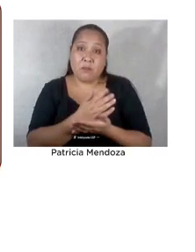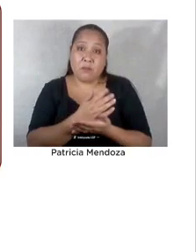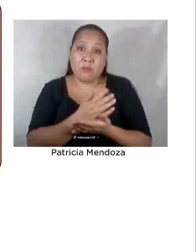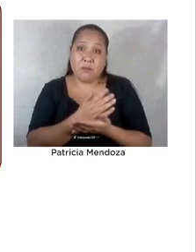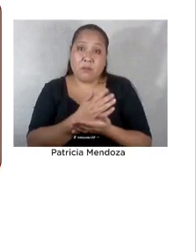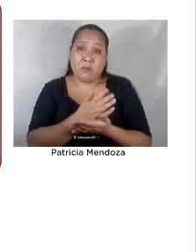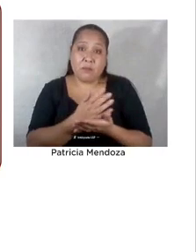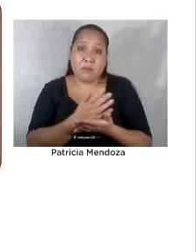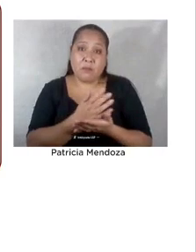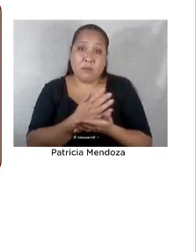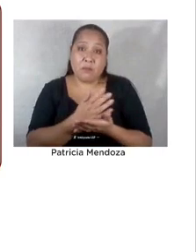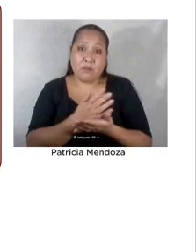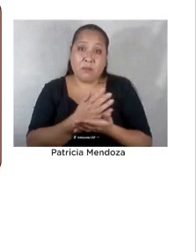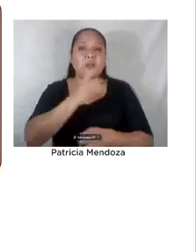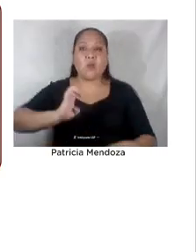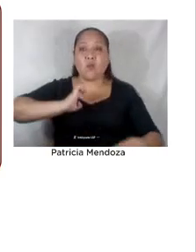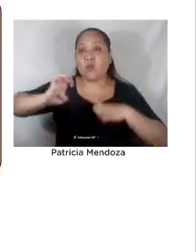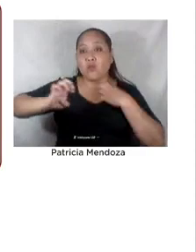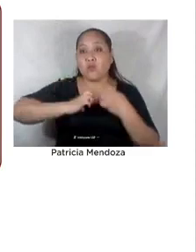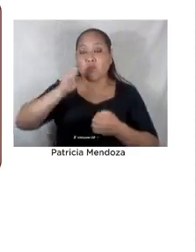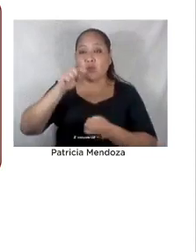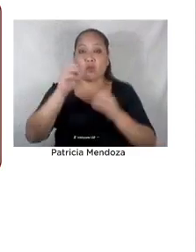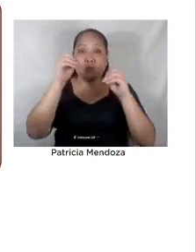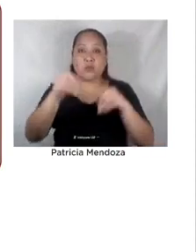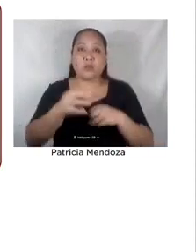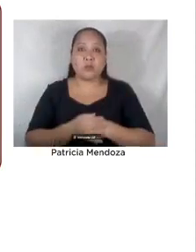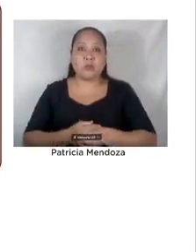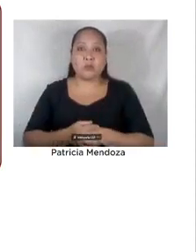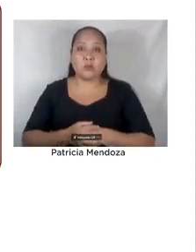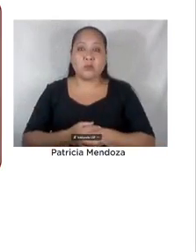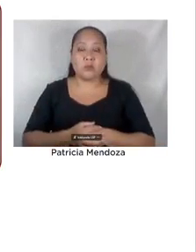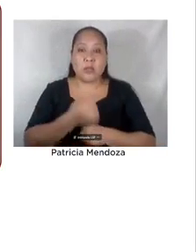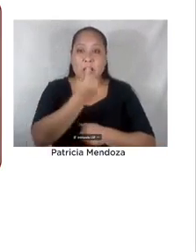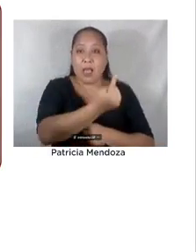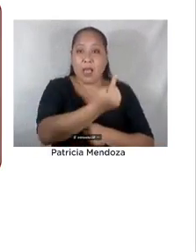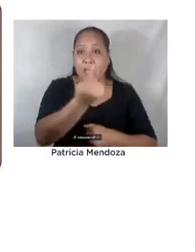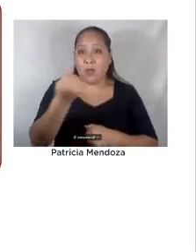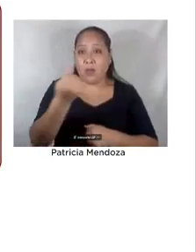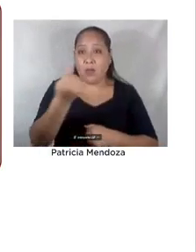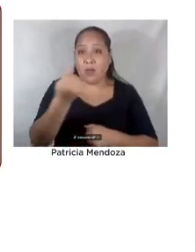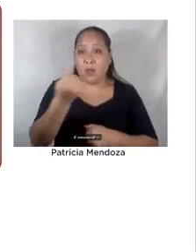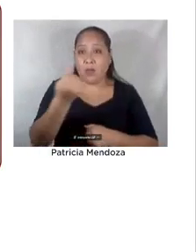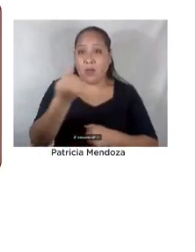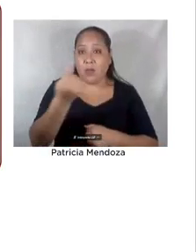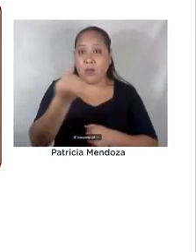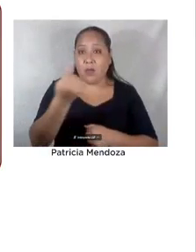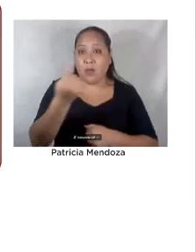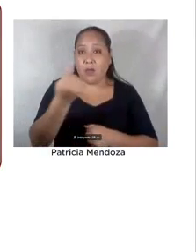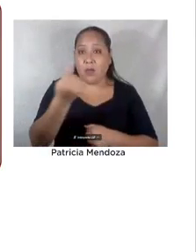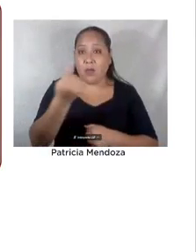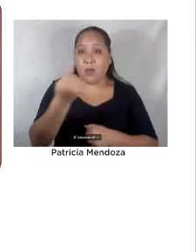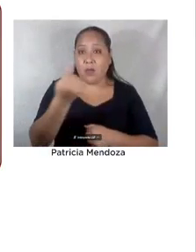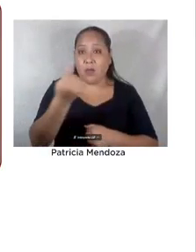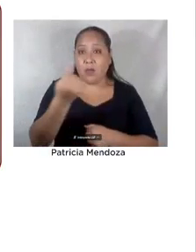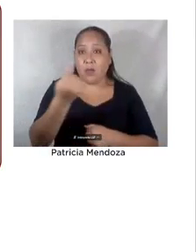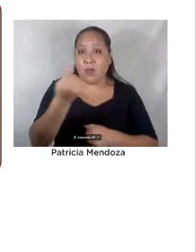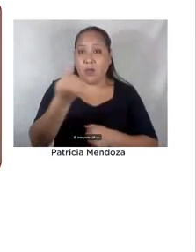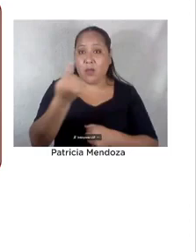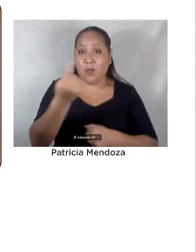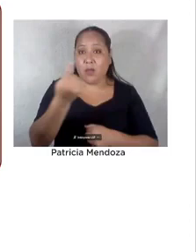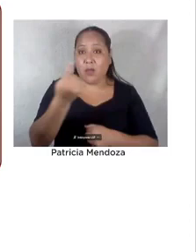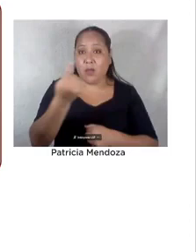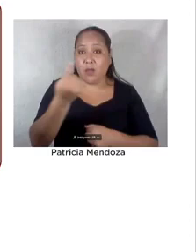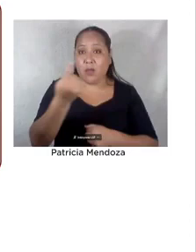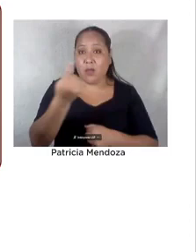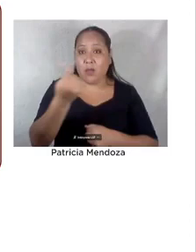estado anímico, el estado psicológico que tenemos cada uno y cada uno de nosotros es parte de nuestra salud, ¿no? Es un